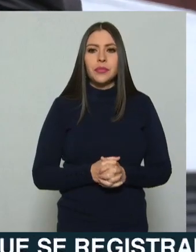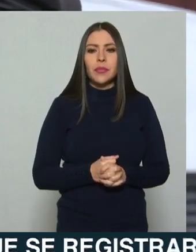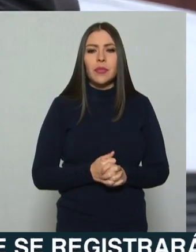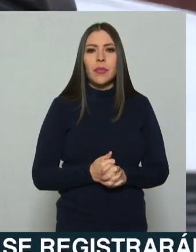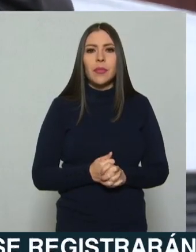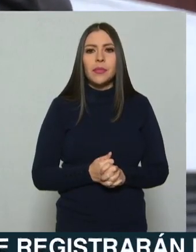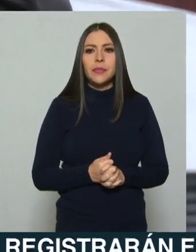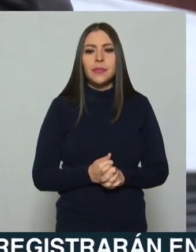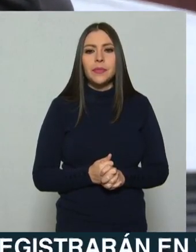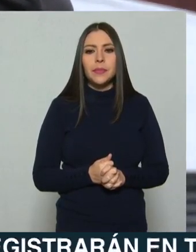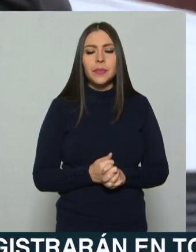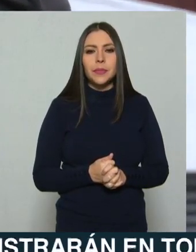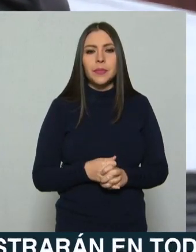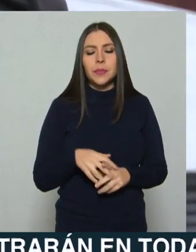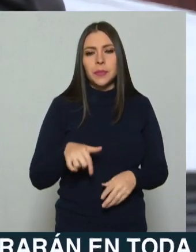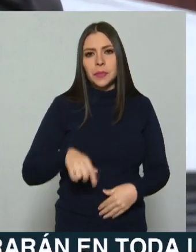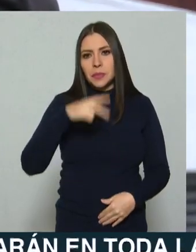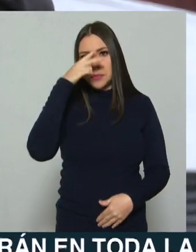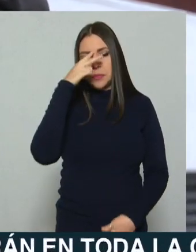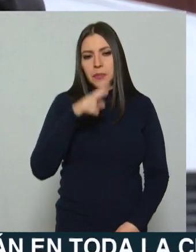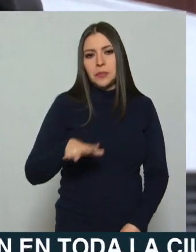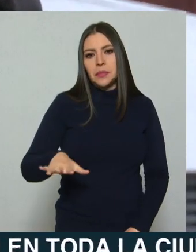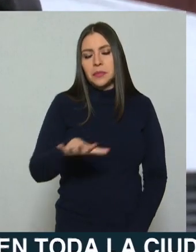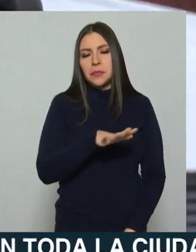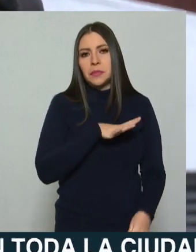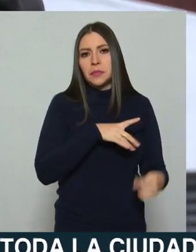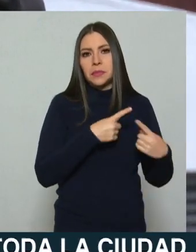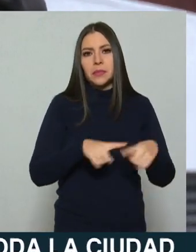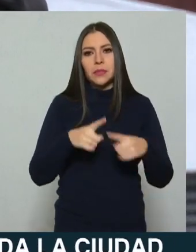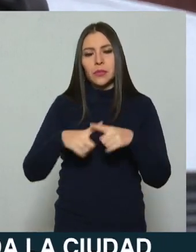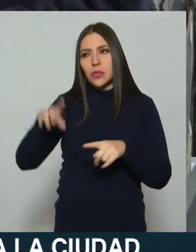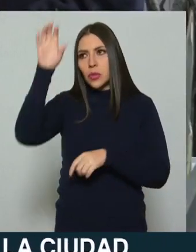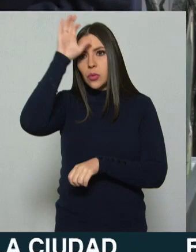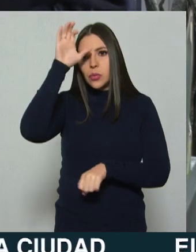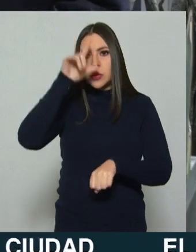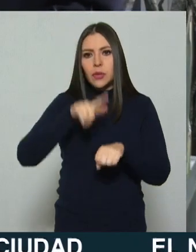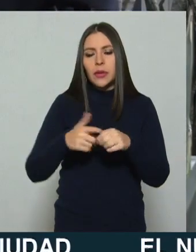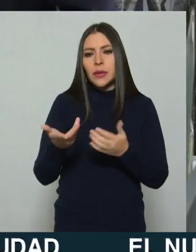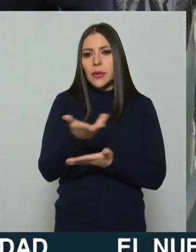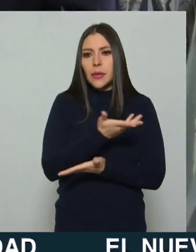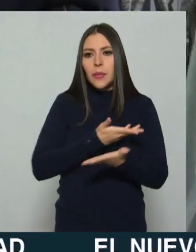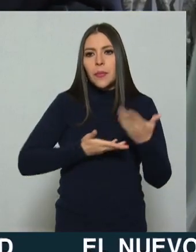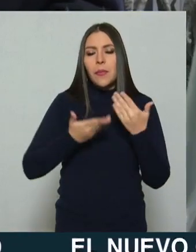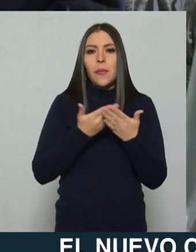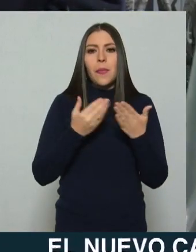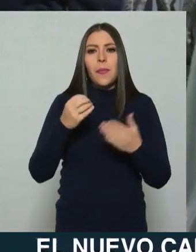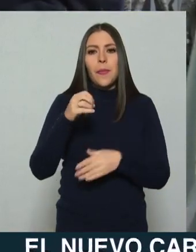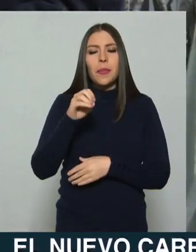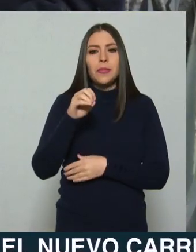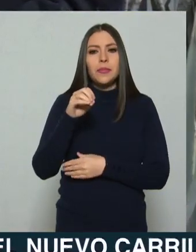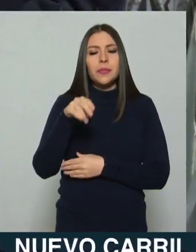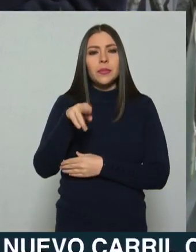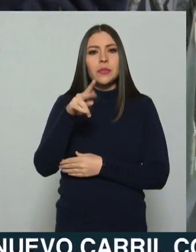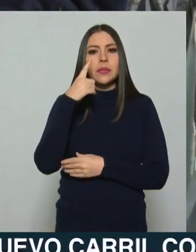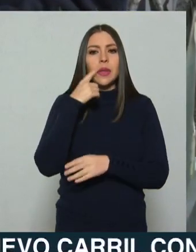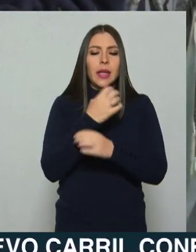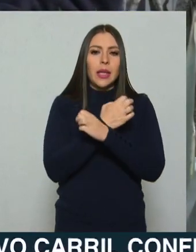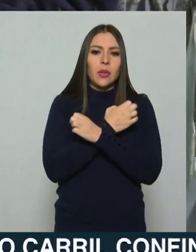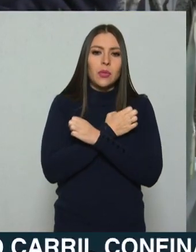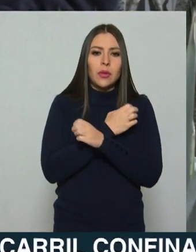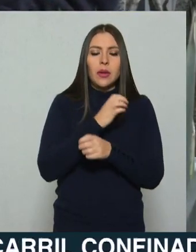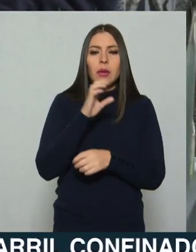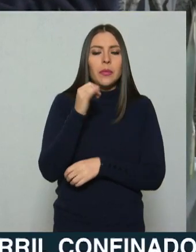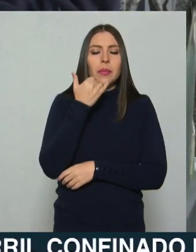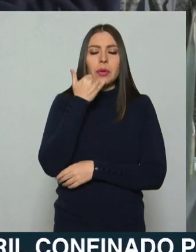México es un territorio en donde conviven diversas expresiones culturales. Es por ello que la Organización de las Naciones Unidas para la Educación, la Ciencia y la Cultura,